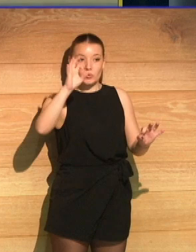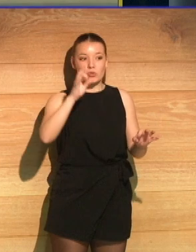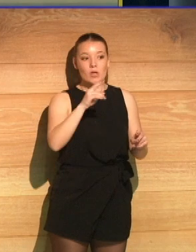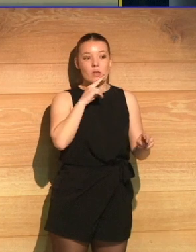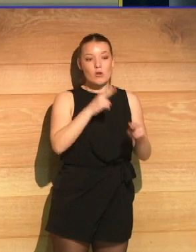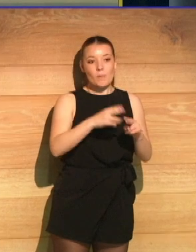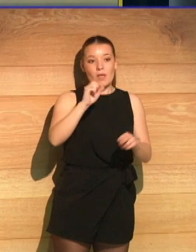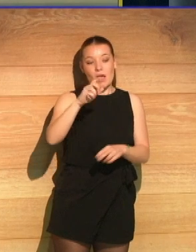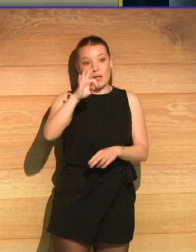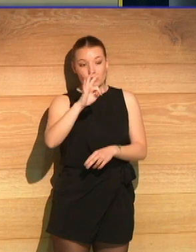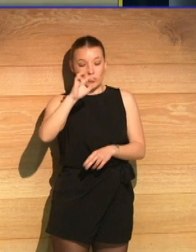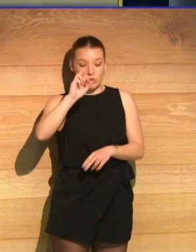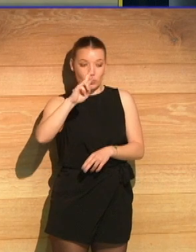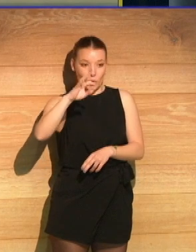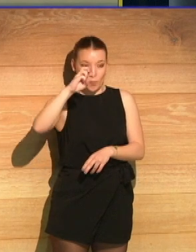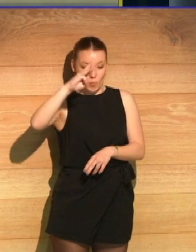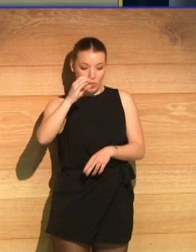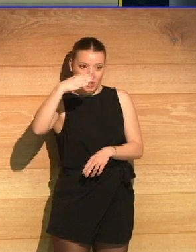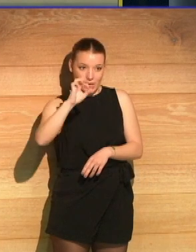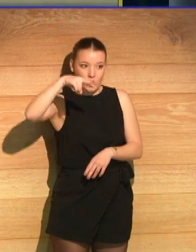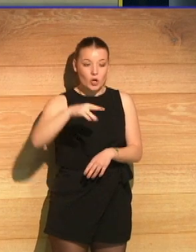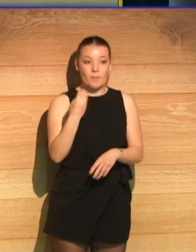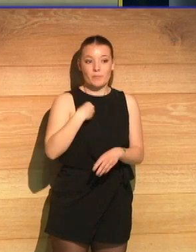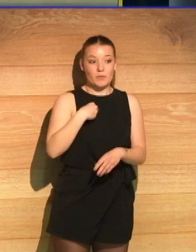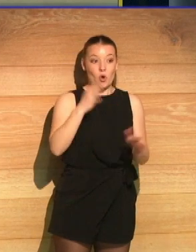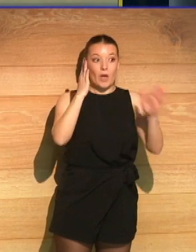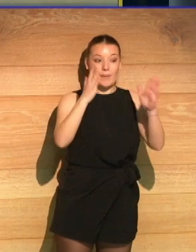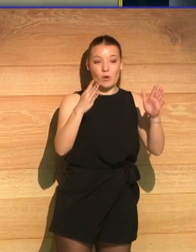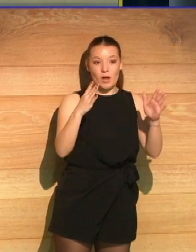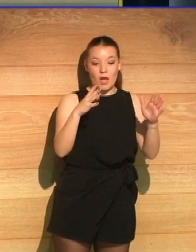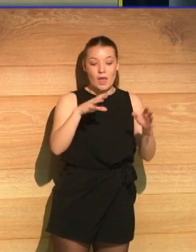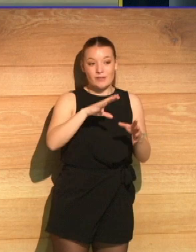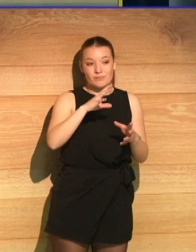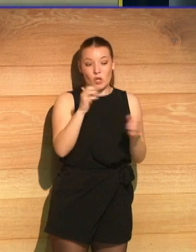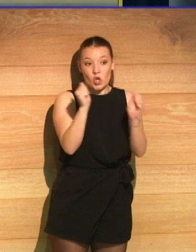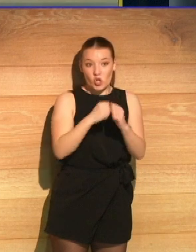coincidieron, ¿no? Con esta nueva época geológica. Algunos